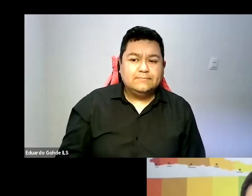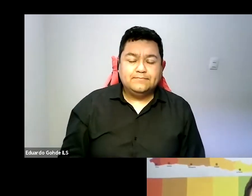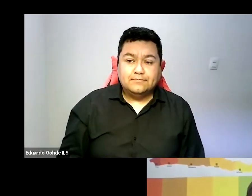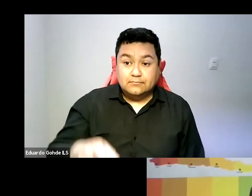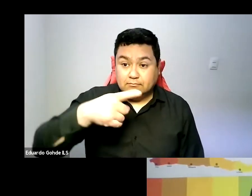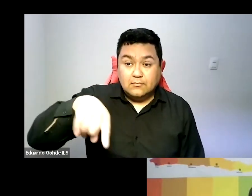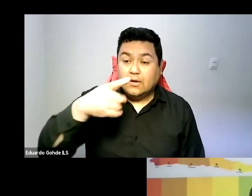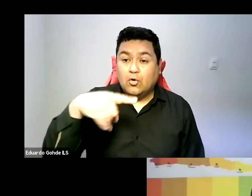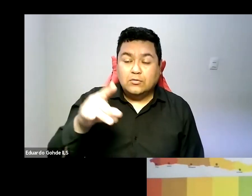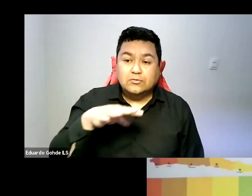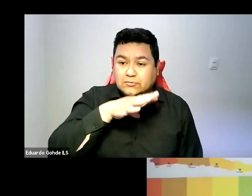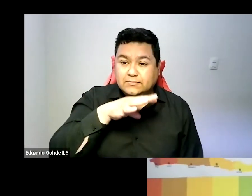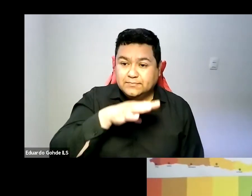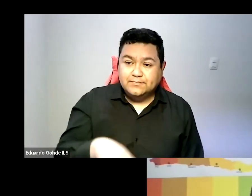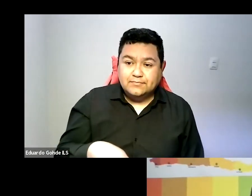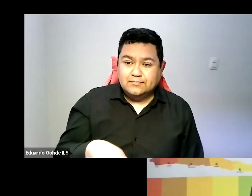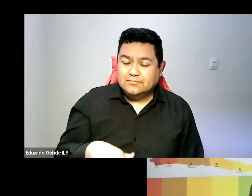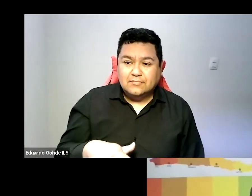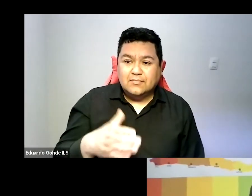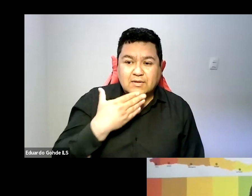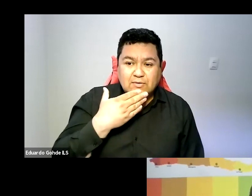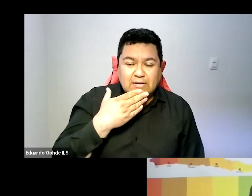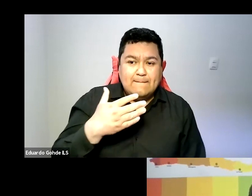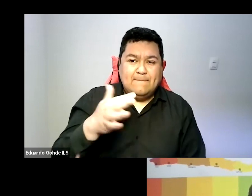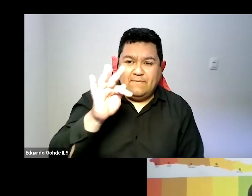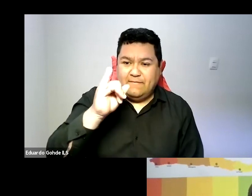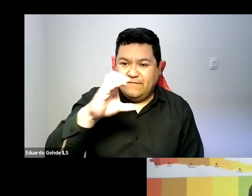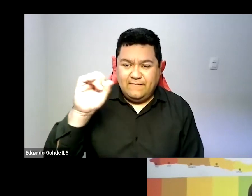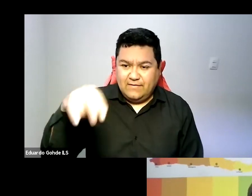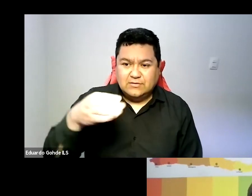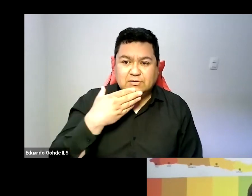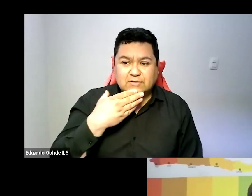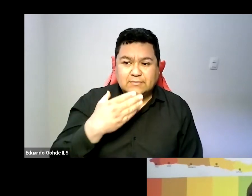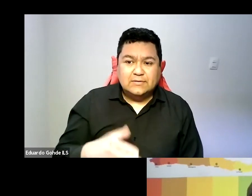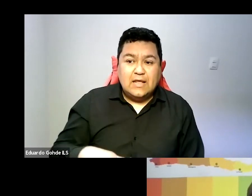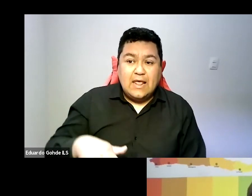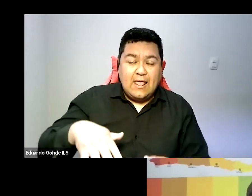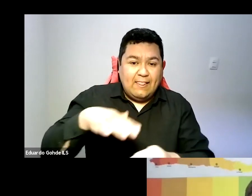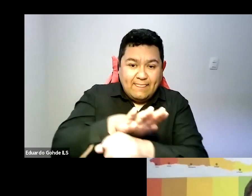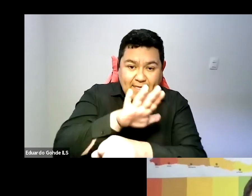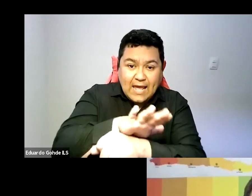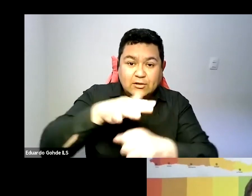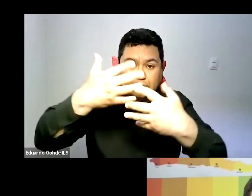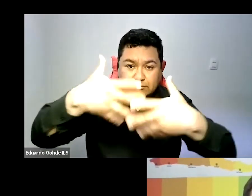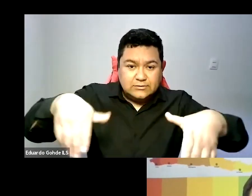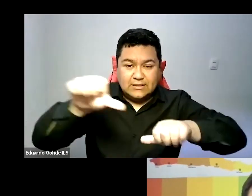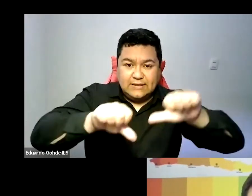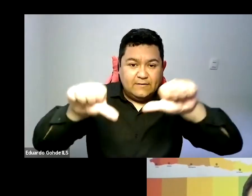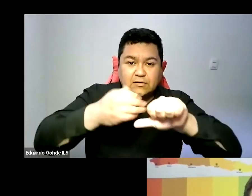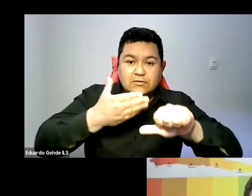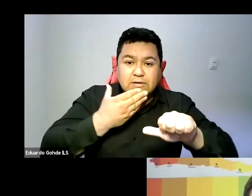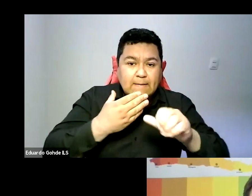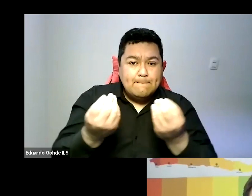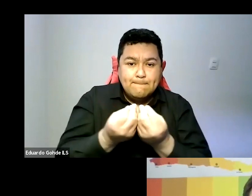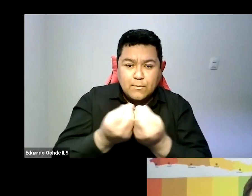apelar a otras herramientas. Hay mucha ficción científica que es extraordinaria. El teatro científico es un recurso